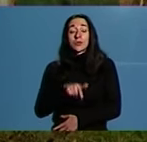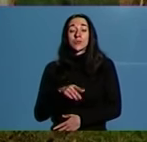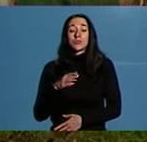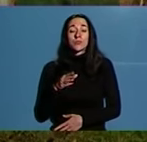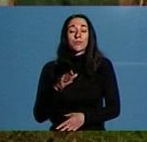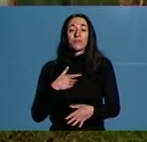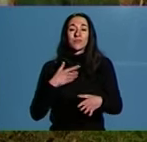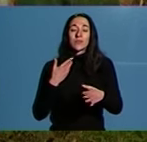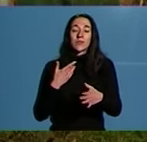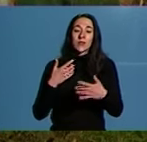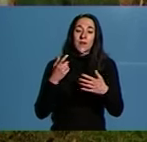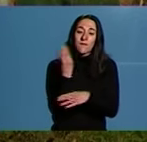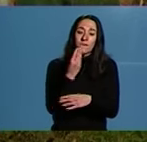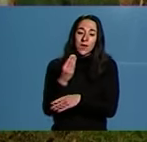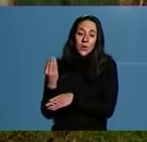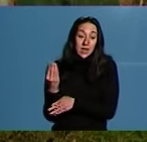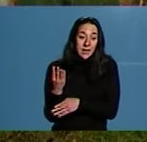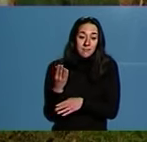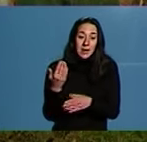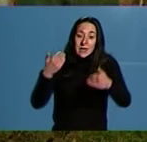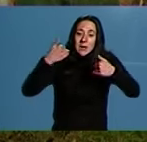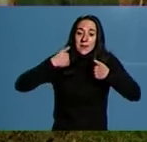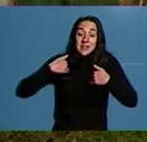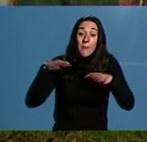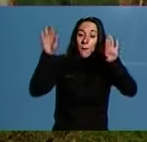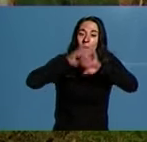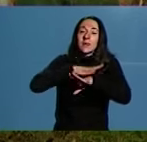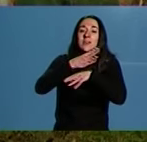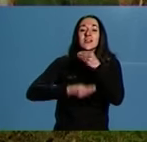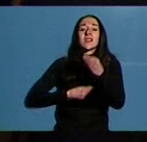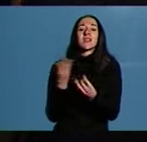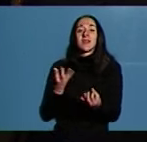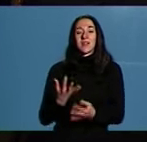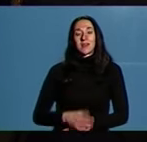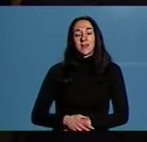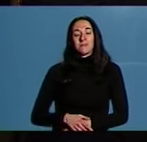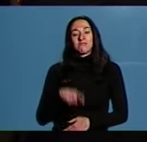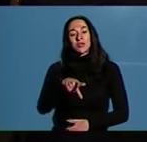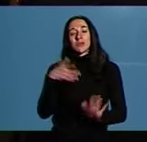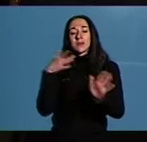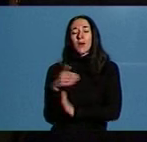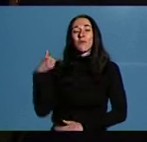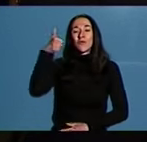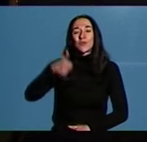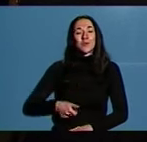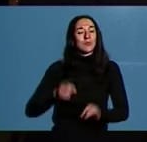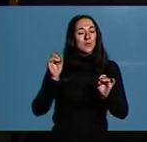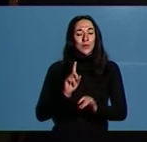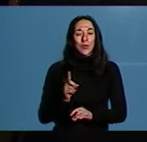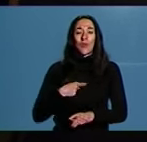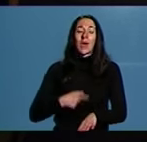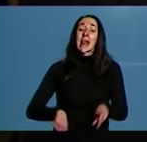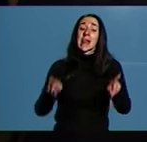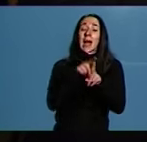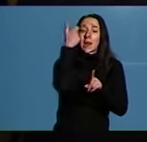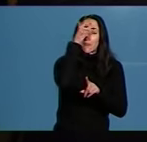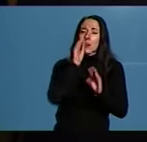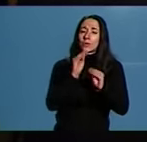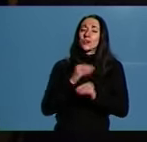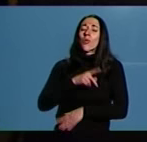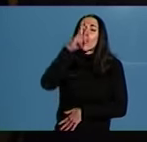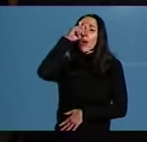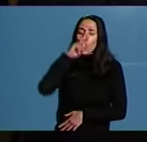figuras que representan o que se facía de noite nas aldeas de Galicia. Pero non sempre foi así. Jesús Domínguez, irmán do fundador do Belén, lembra como se